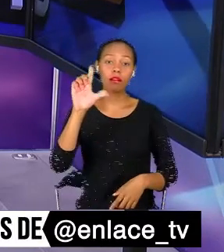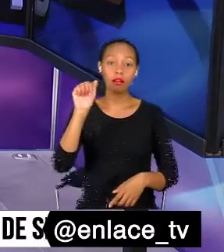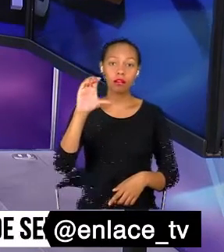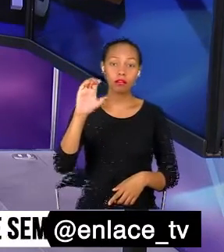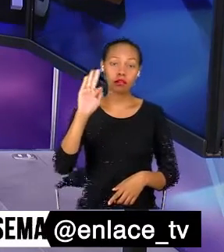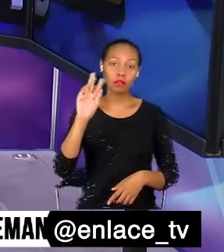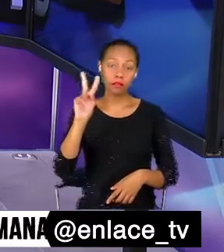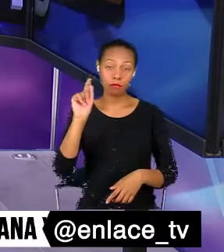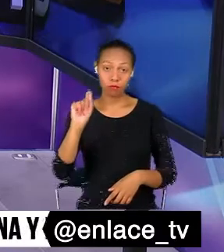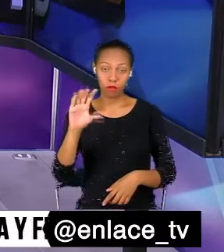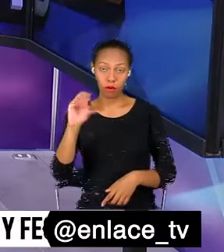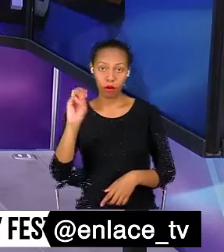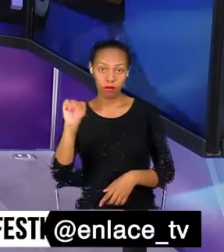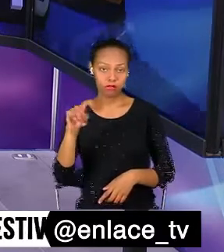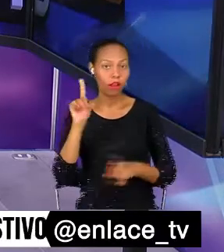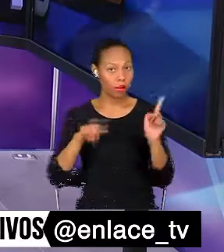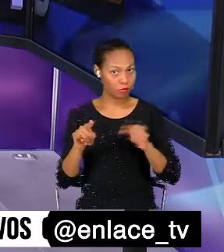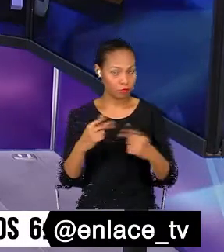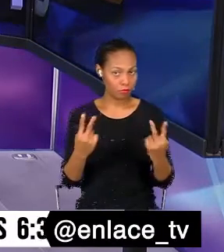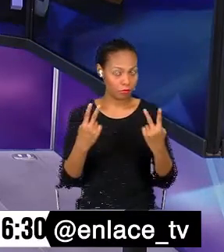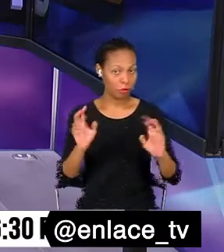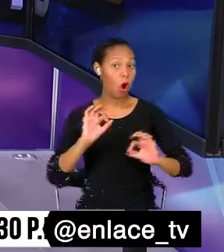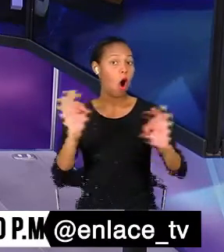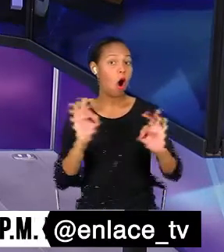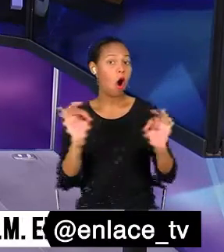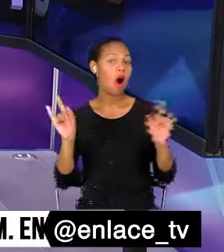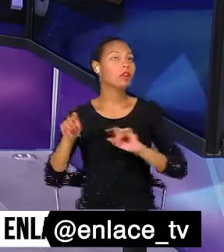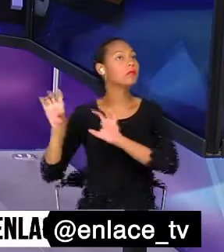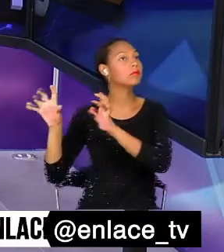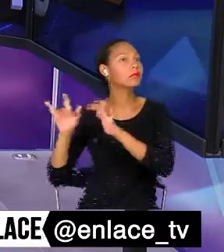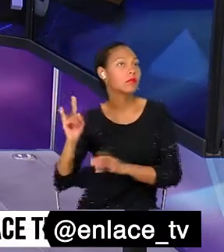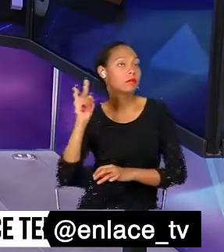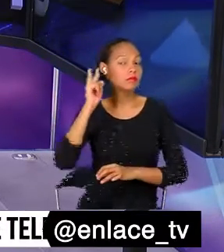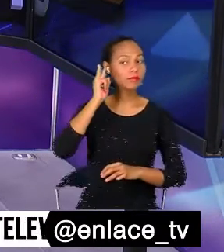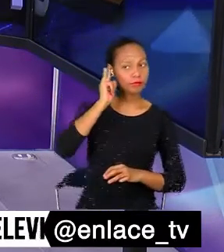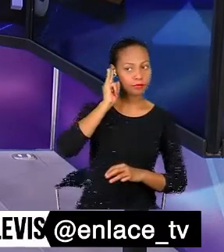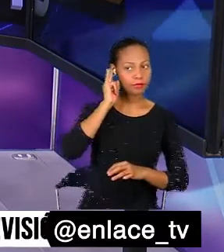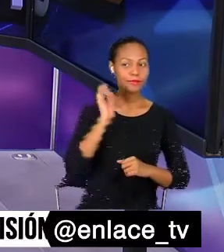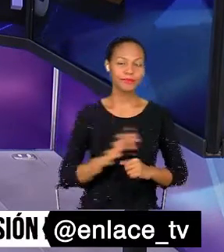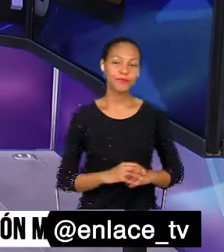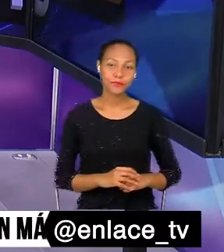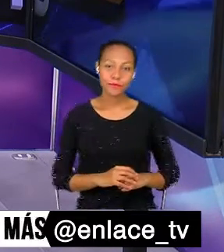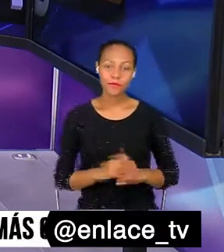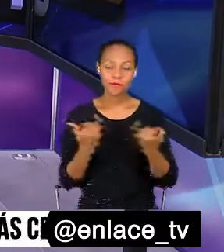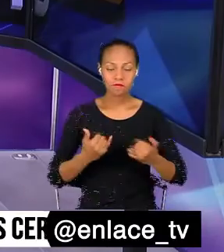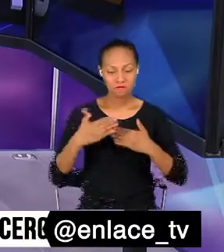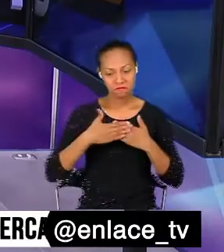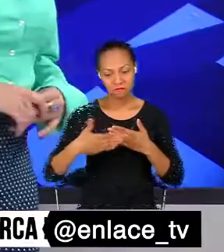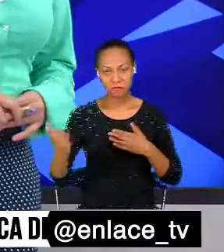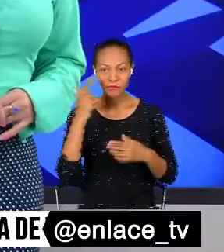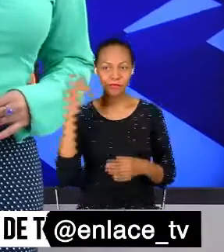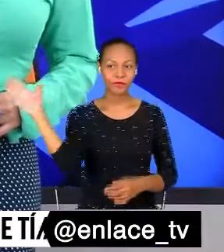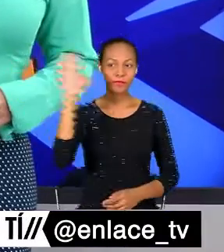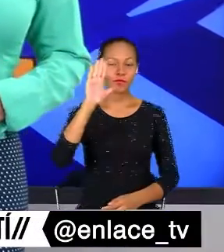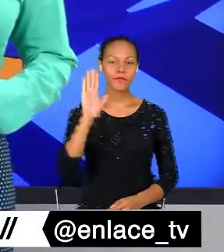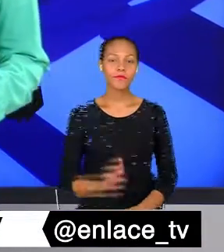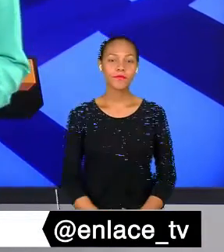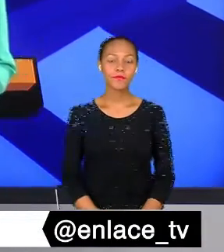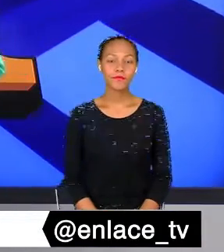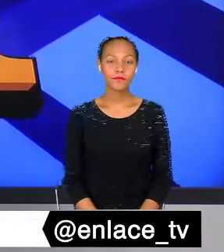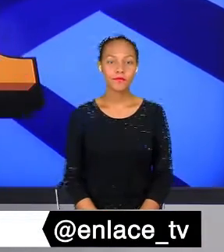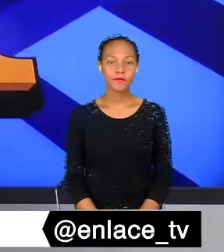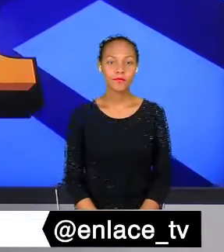www.enlacetelevisión.com y quienes nos escuchan a través de Enlace Radio Online. A continuación, nuestros titulares.